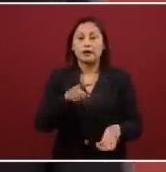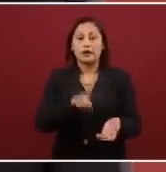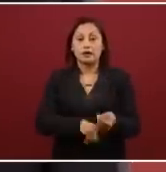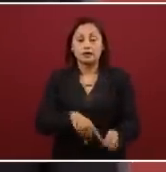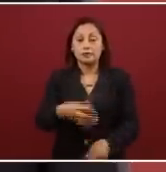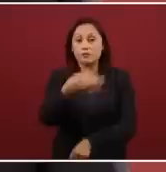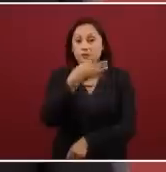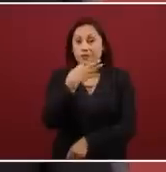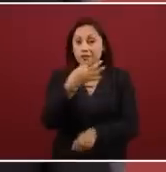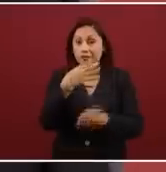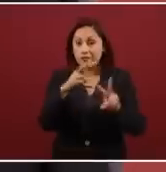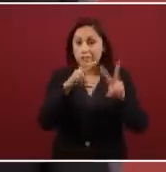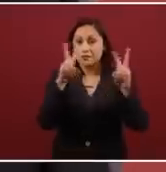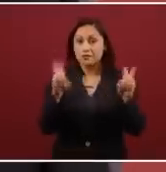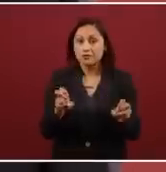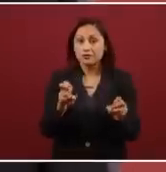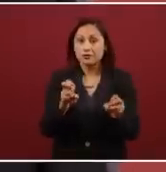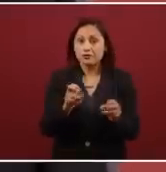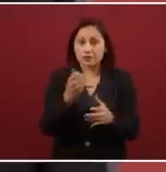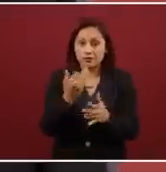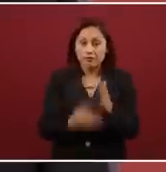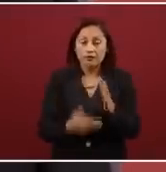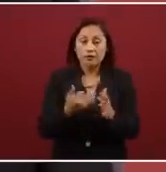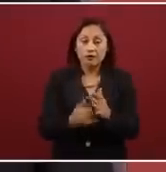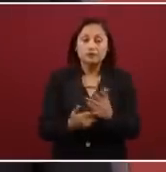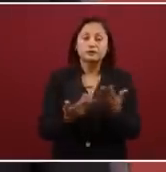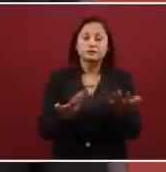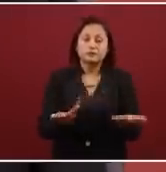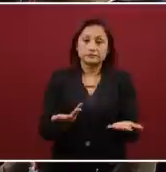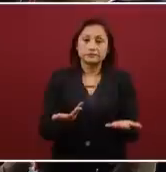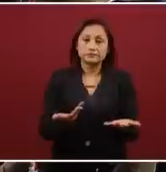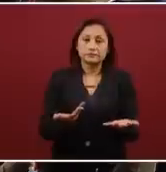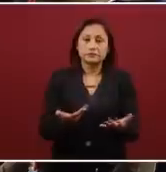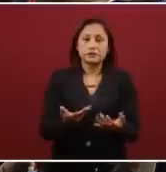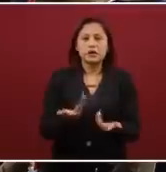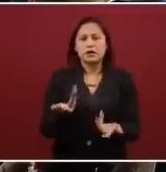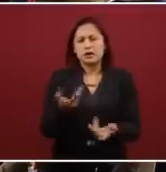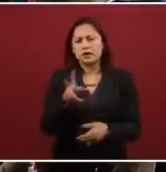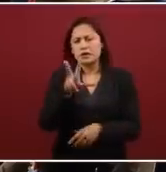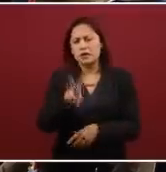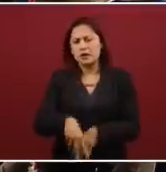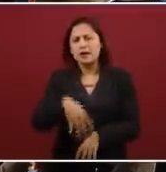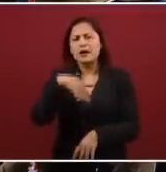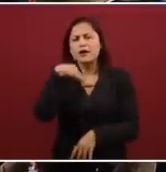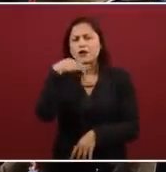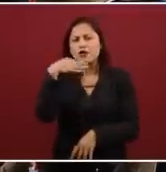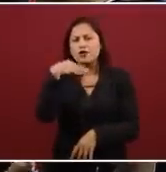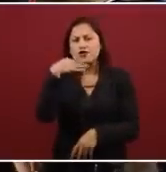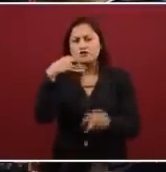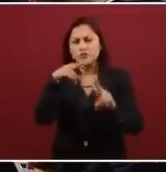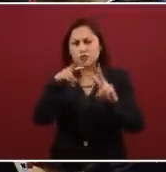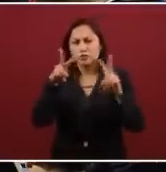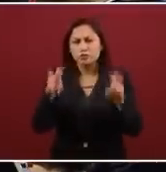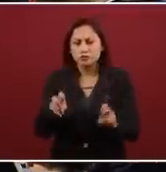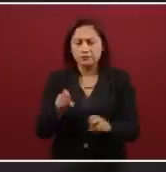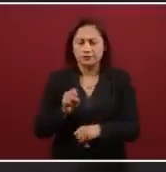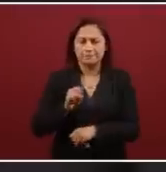aparte de la corrupción, pues tiene que ver con